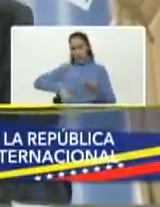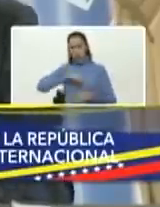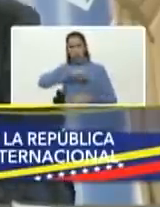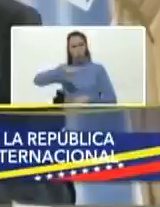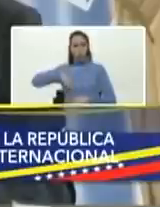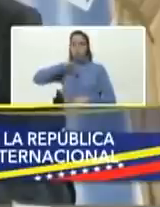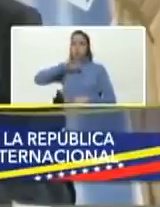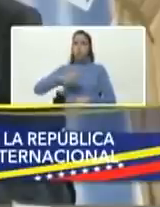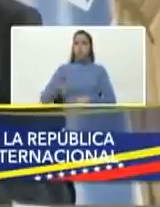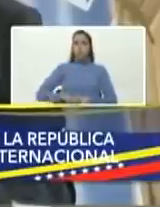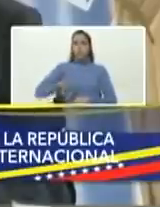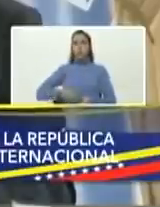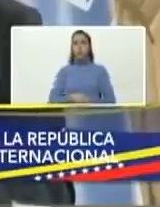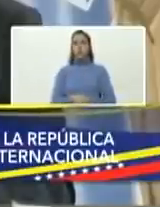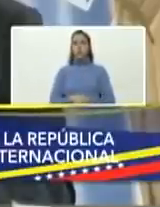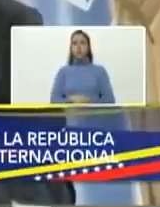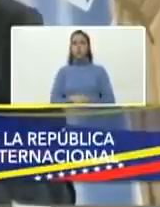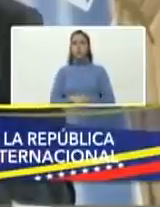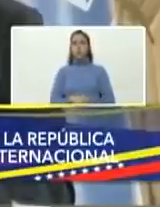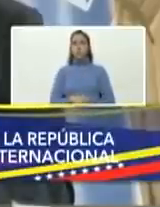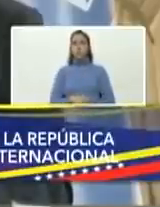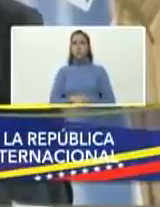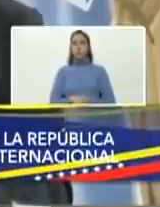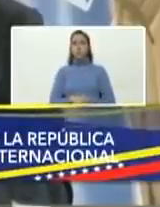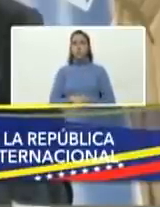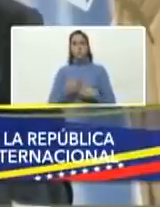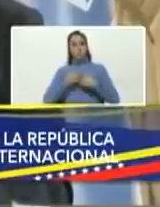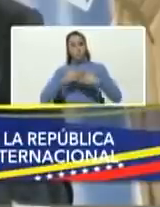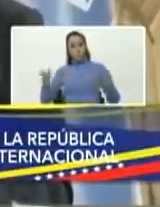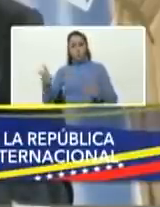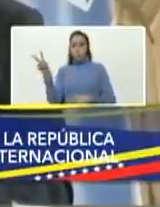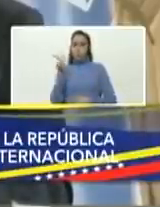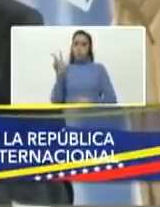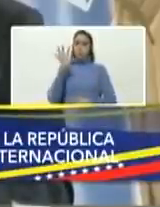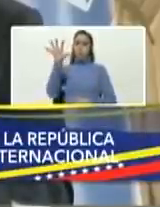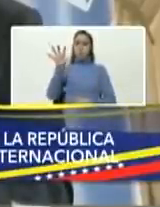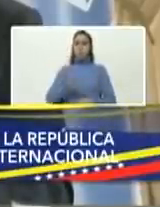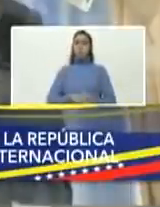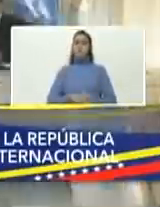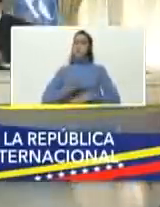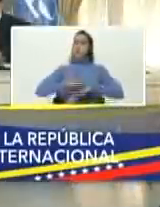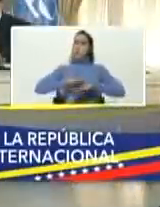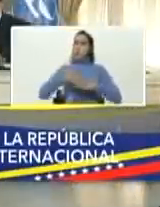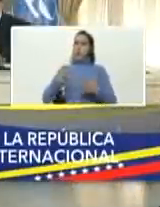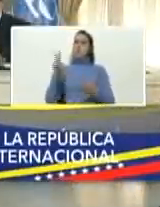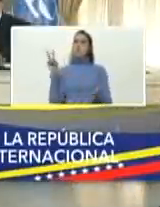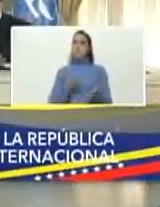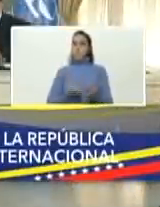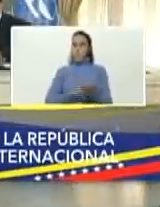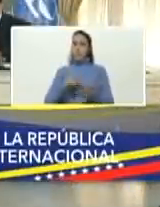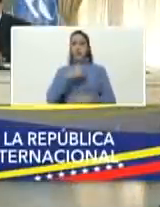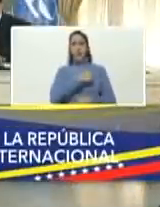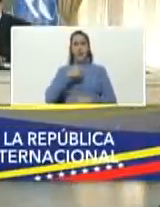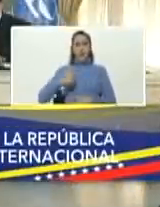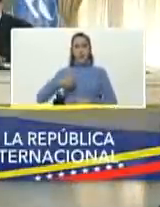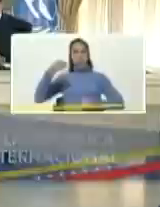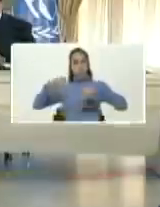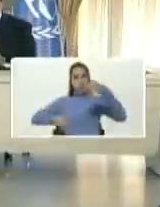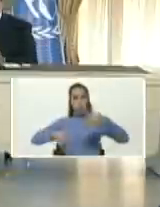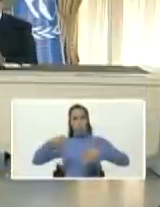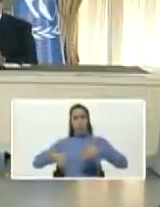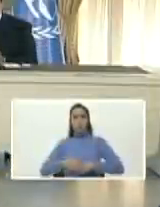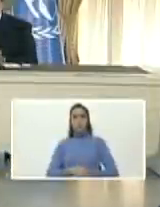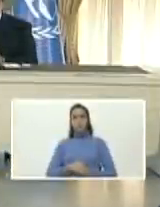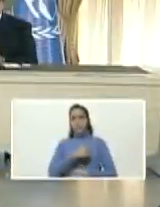firmado. Las puertas de Venezuela están abiertas porque queremos verdad, porque queremos justicia,